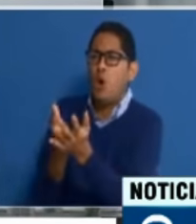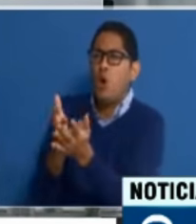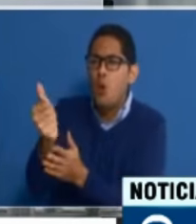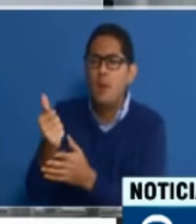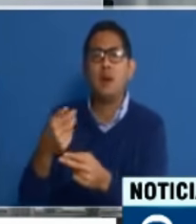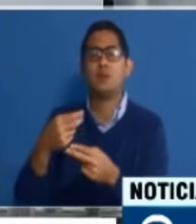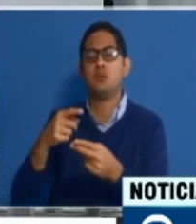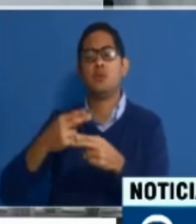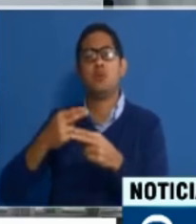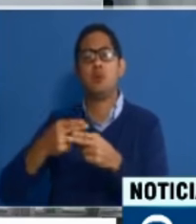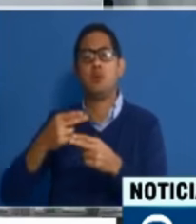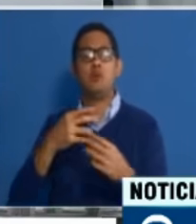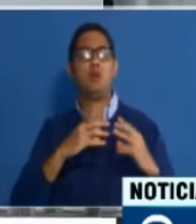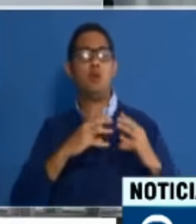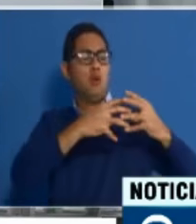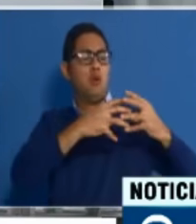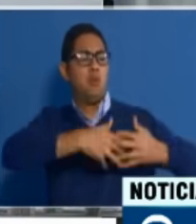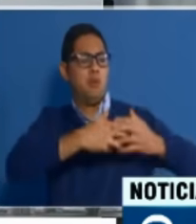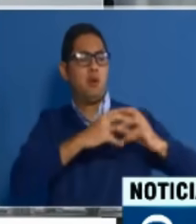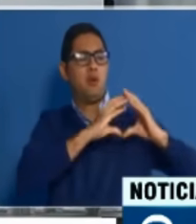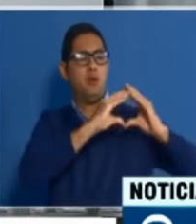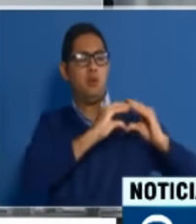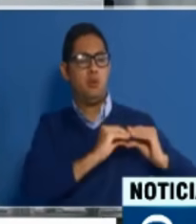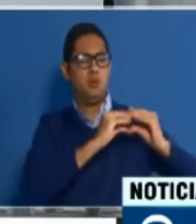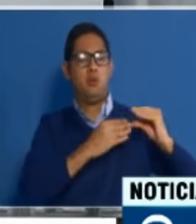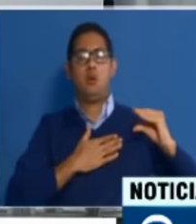humidificadores, ventiladores de verdad,